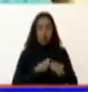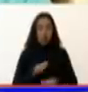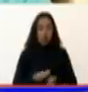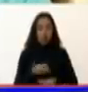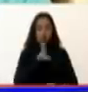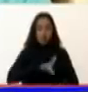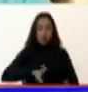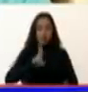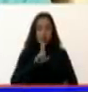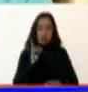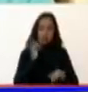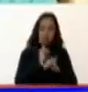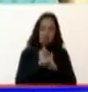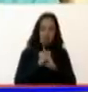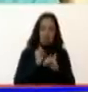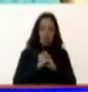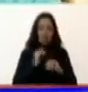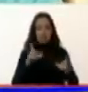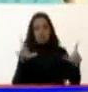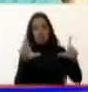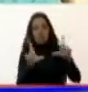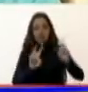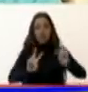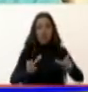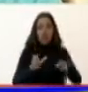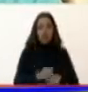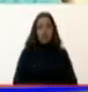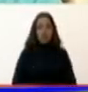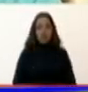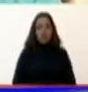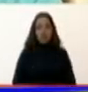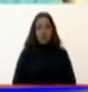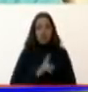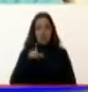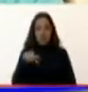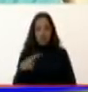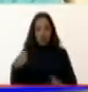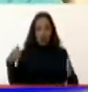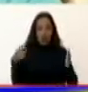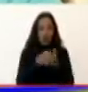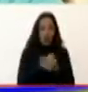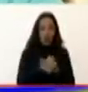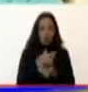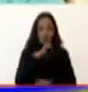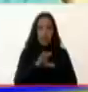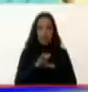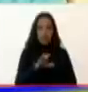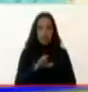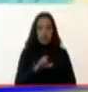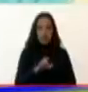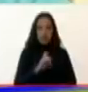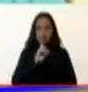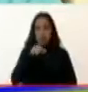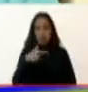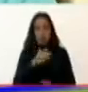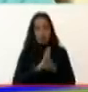las redes de manera hegemónica. Y luego que dieron golpe de Estado, silenciaronlo, no existe.